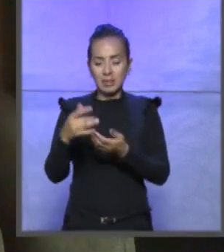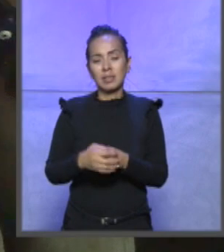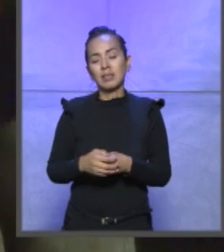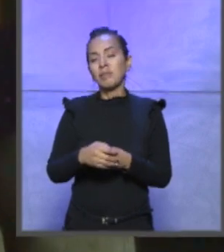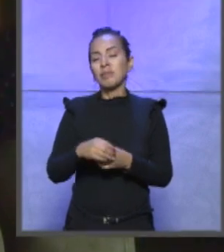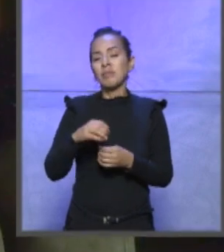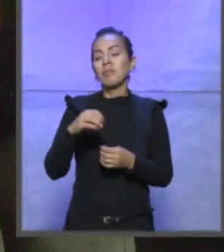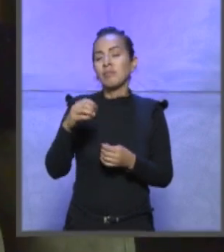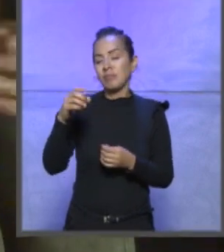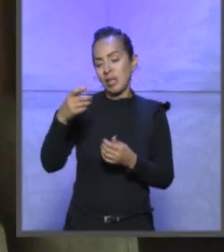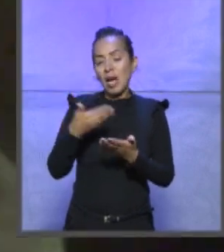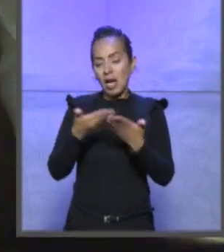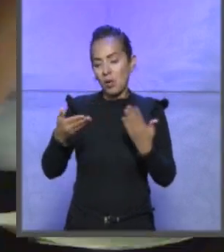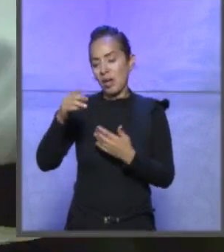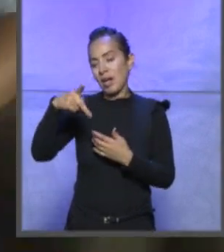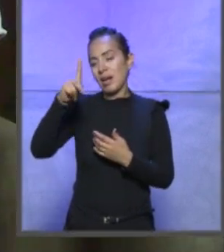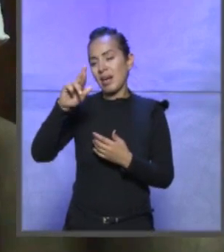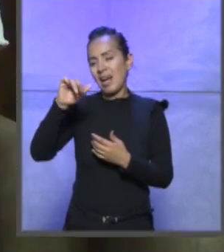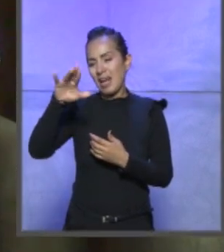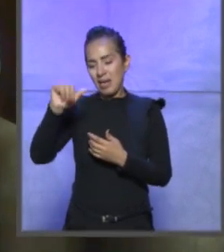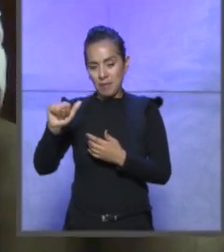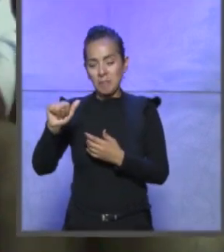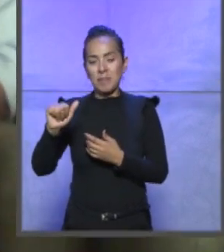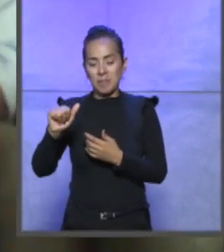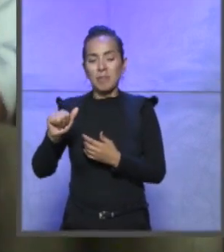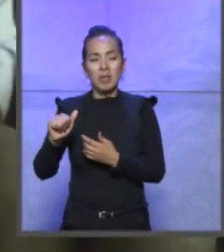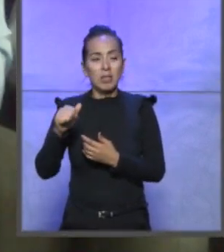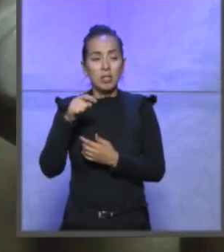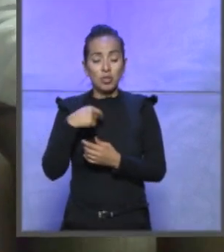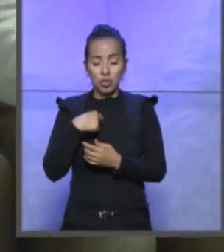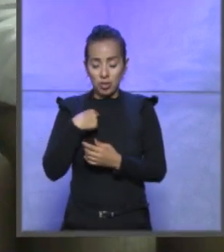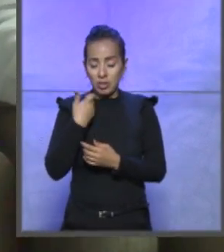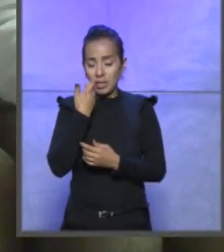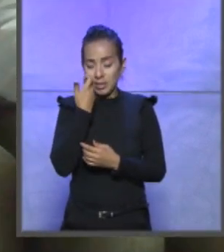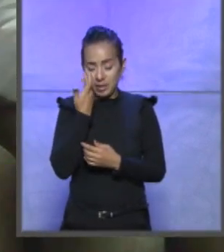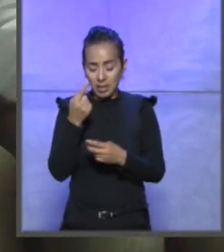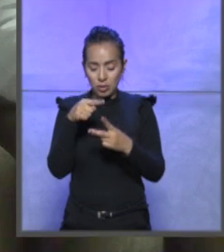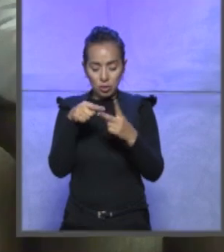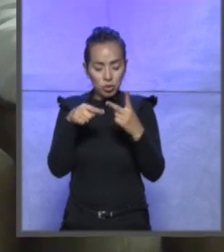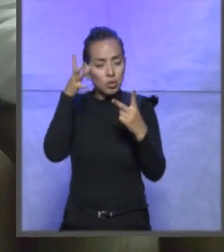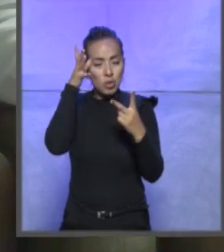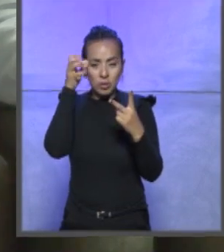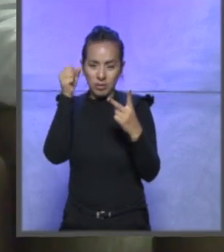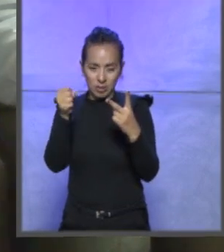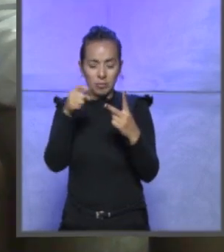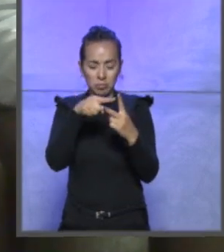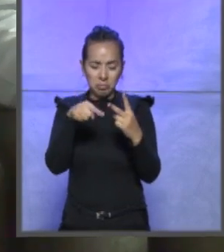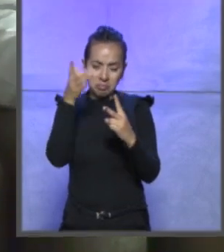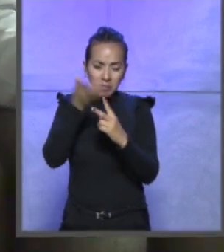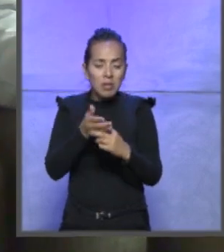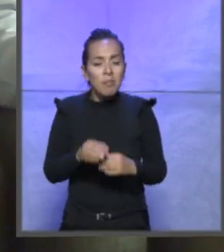misma pregunta, por favor. Gracias. Respecto a la pregunta, quisiera dividirlo en dos conceptos muy